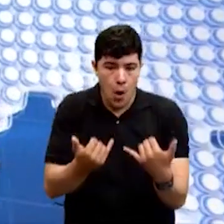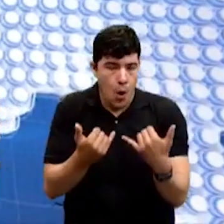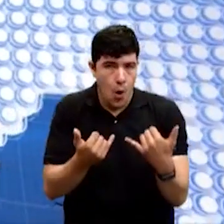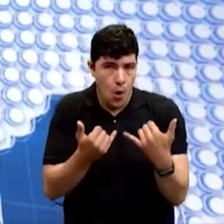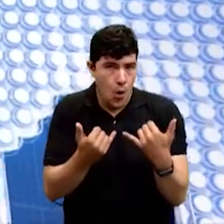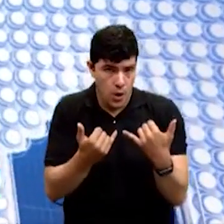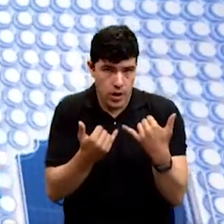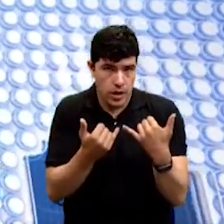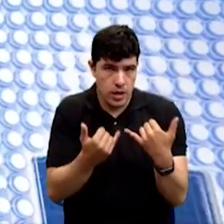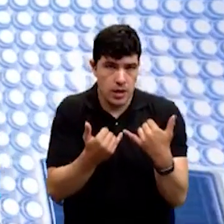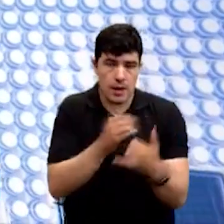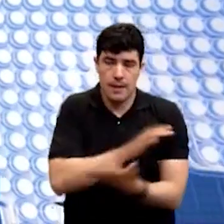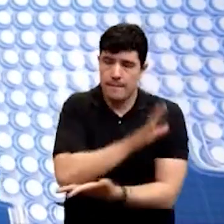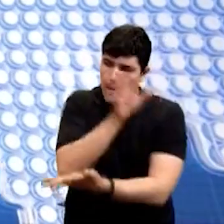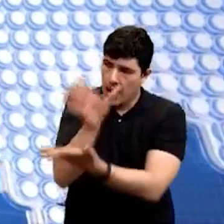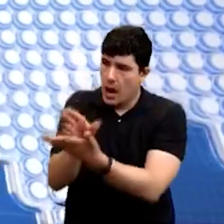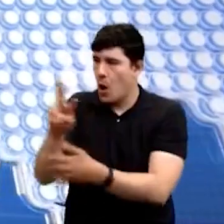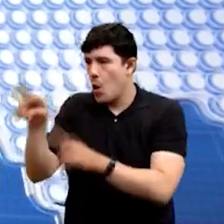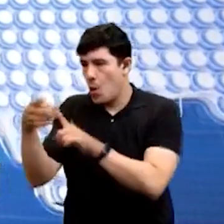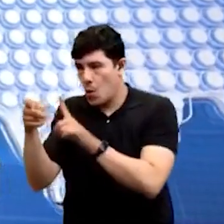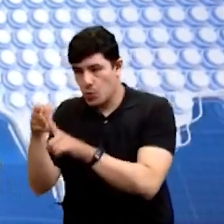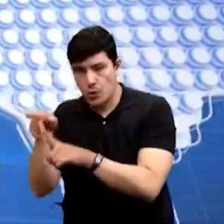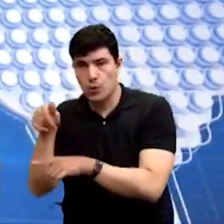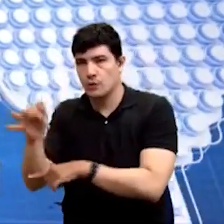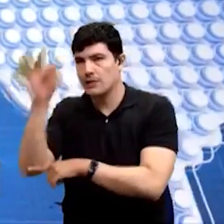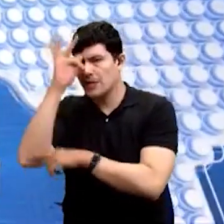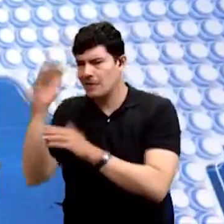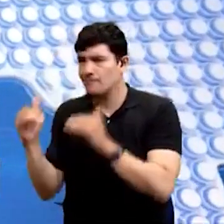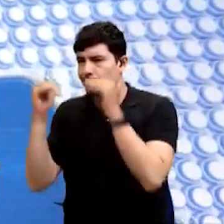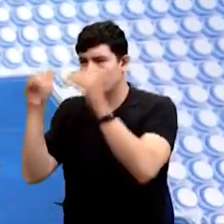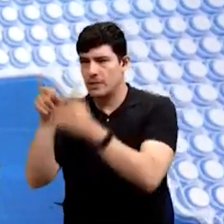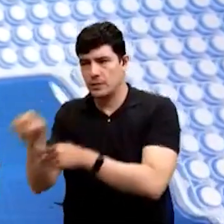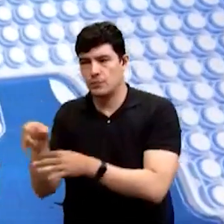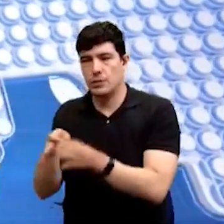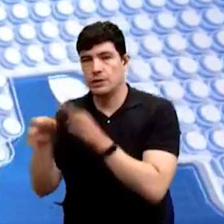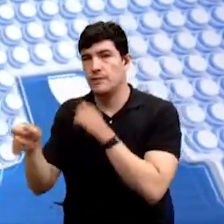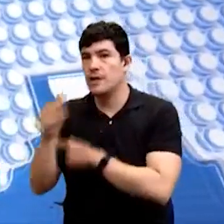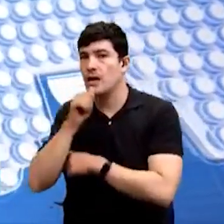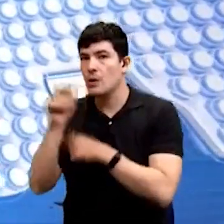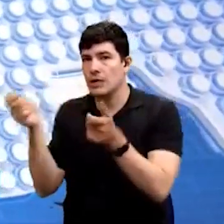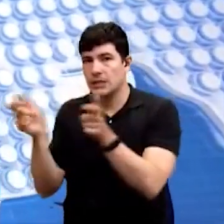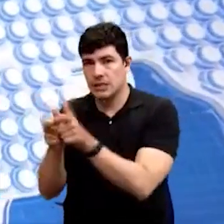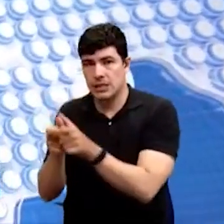remisión para un centro de alta complejidad en Aguachica. El hospital envió